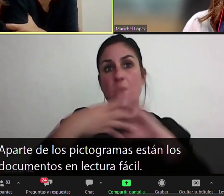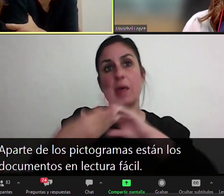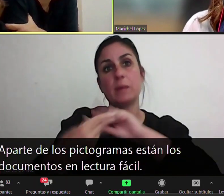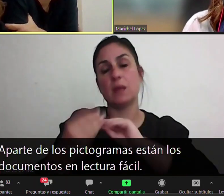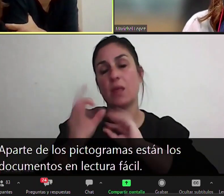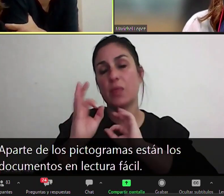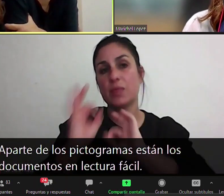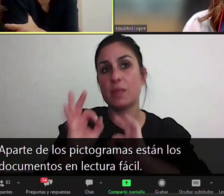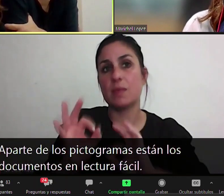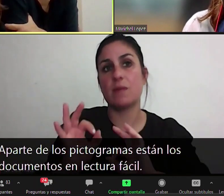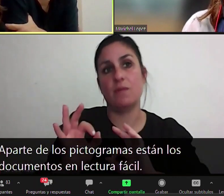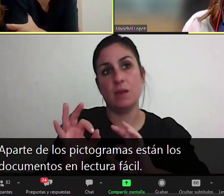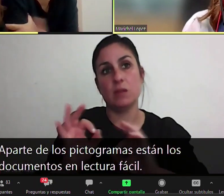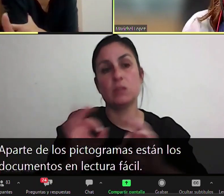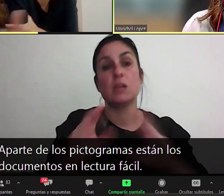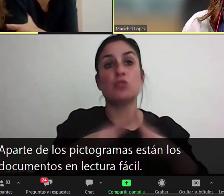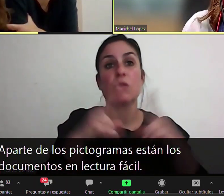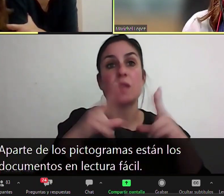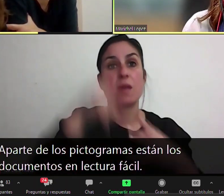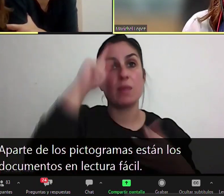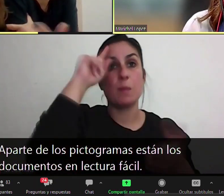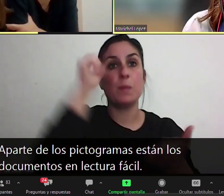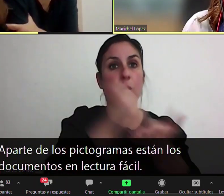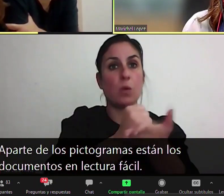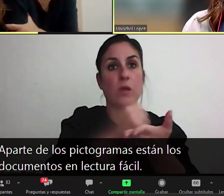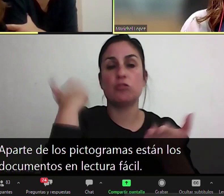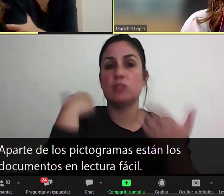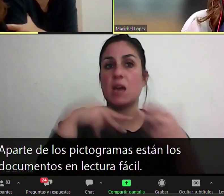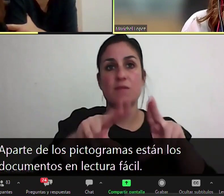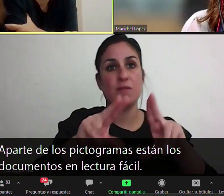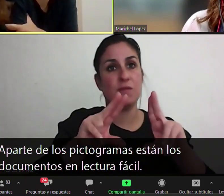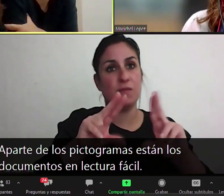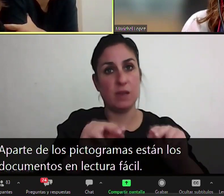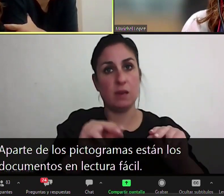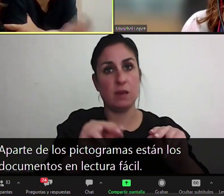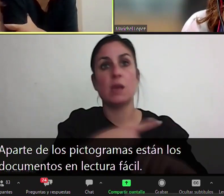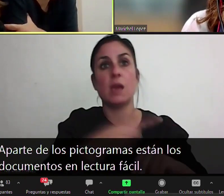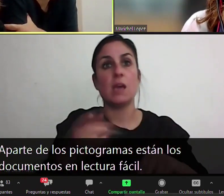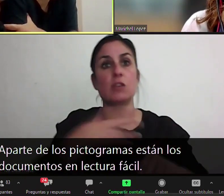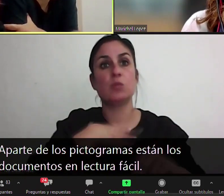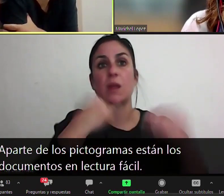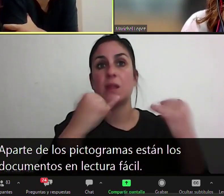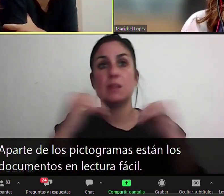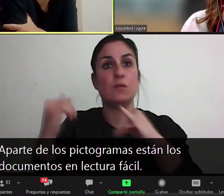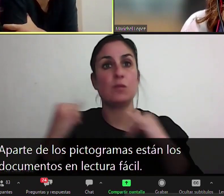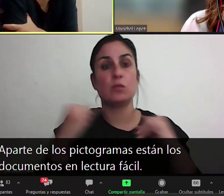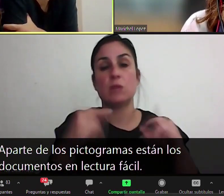cuestiones que tengamos de prejuicio en la sociedad, para que puedan disfrutar de la sociedad como todos disfrutamos, tengamos o no etiqueta.